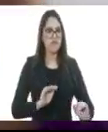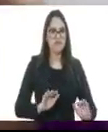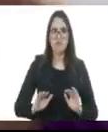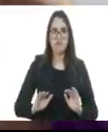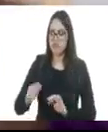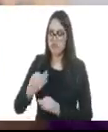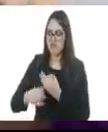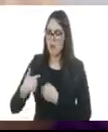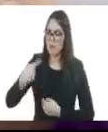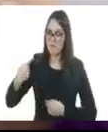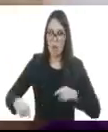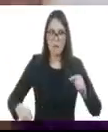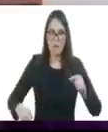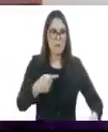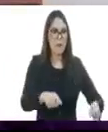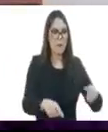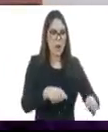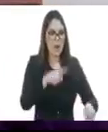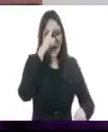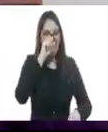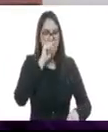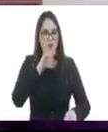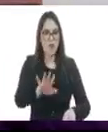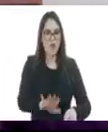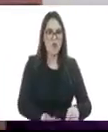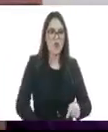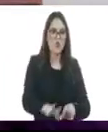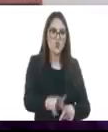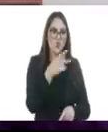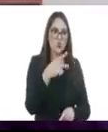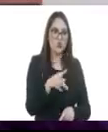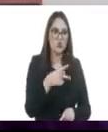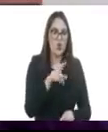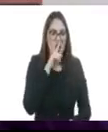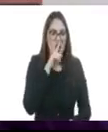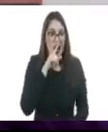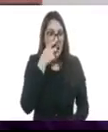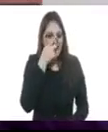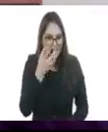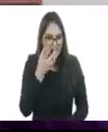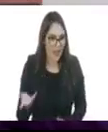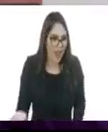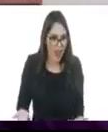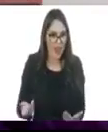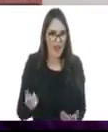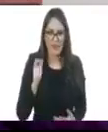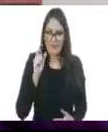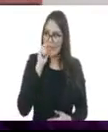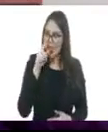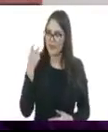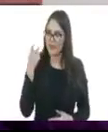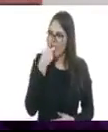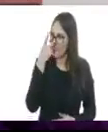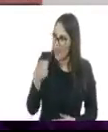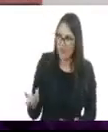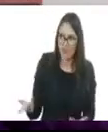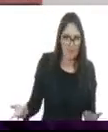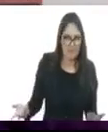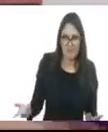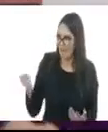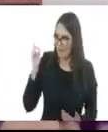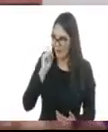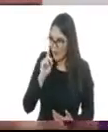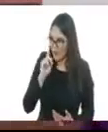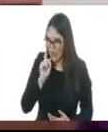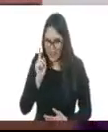una misma línea. Aquí es donde dice, aquí es donde te dicen estas mujeres, rompen